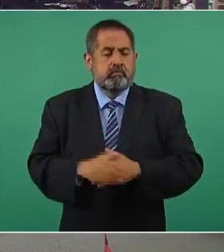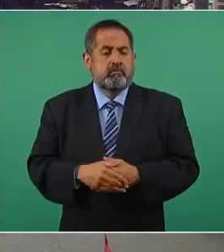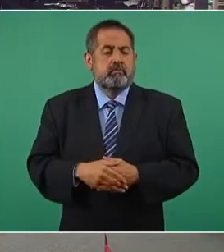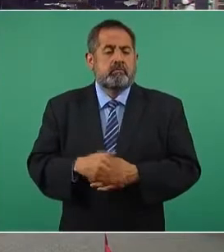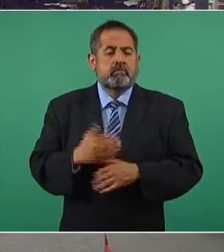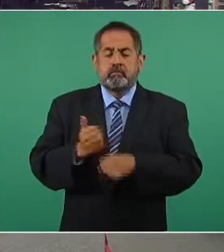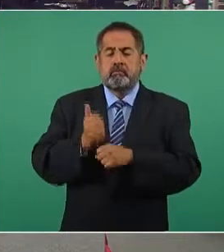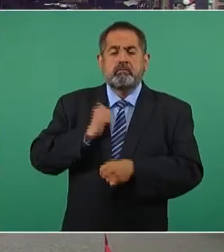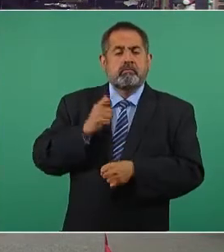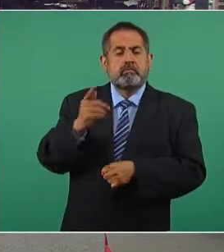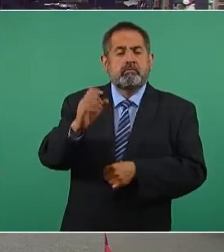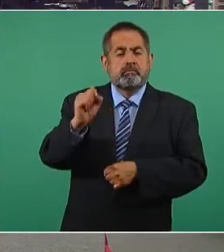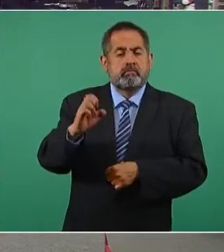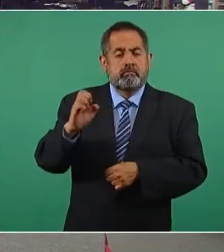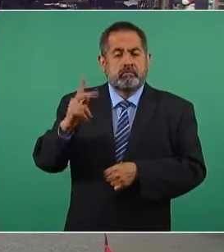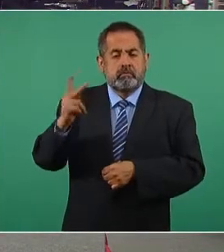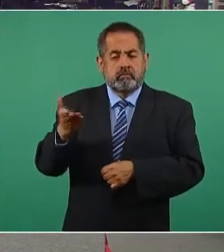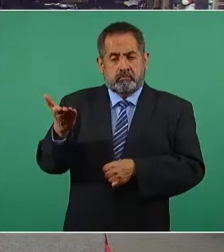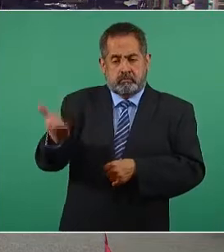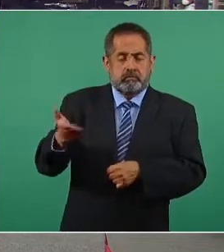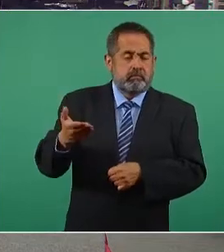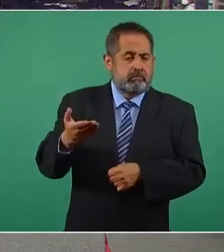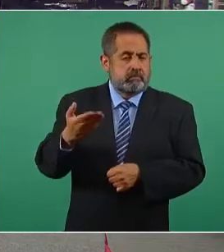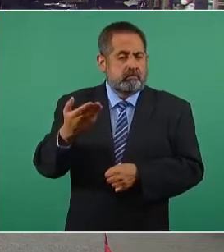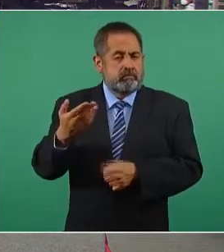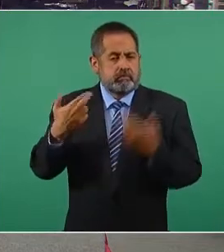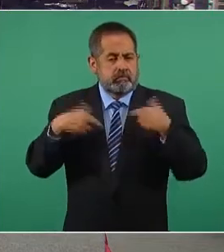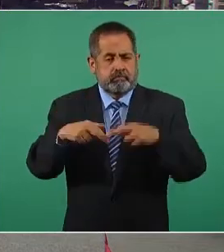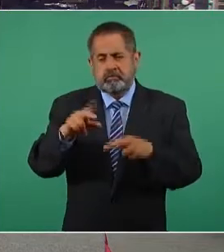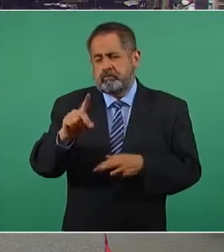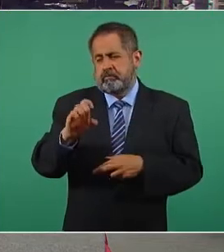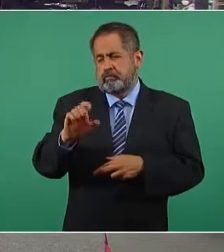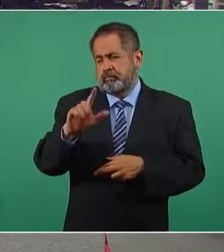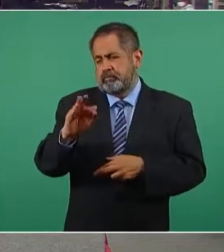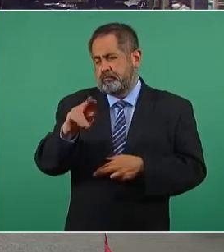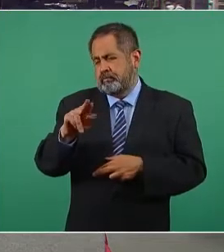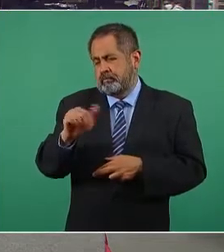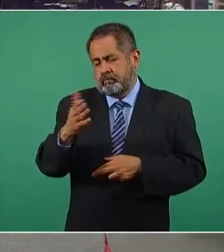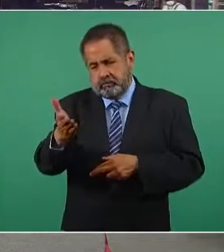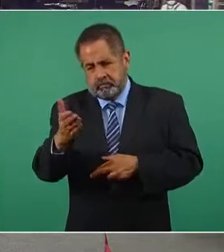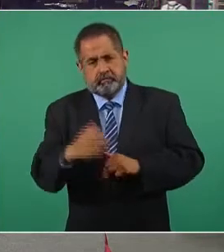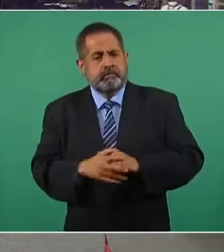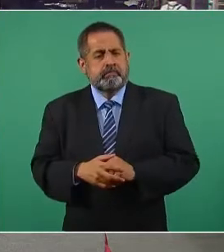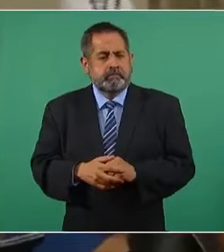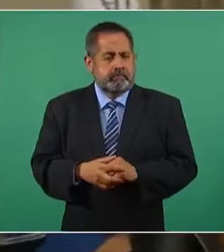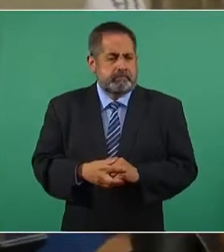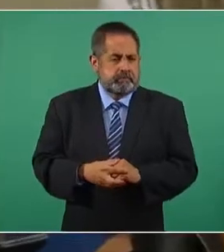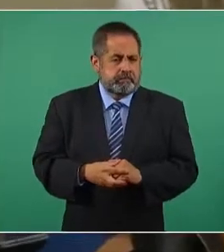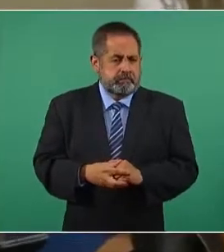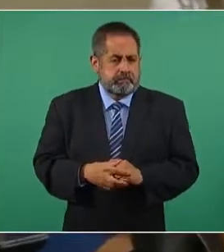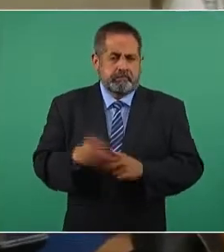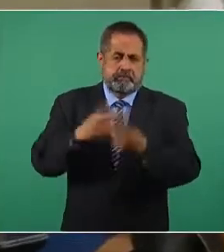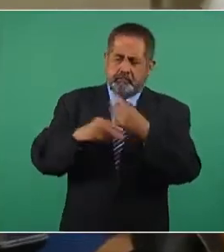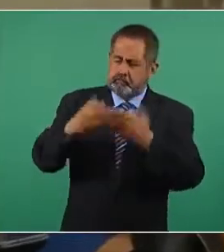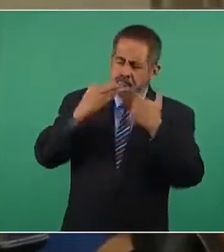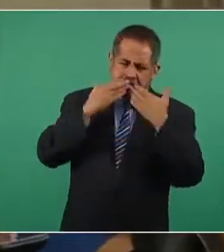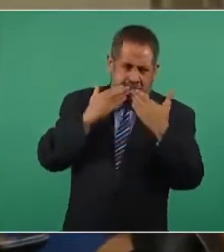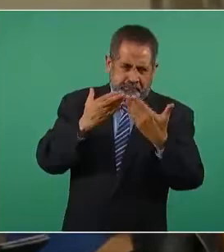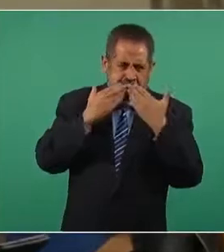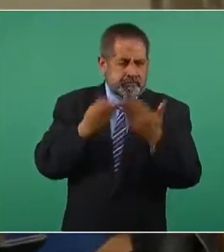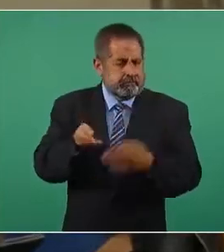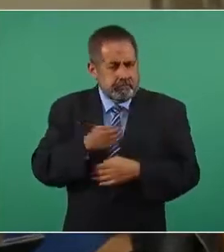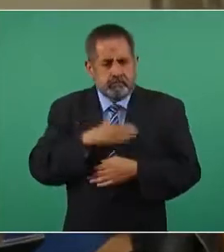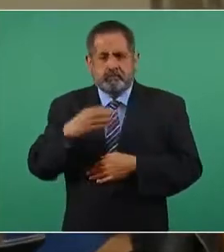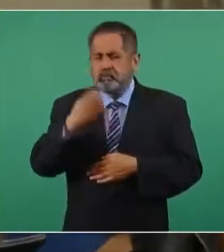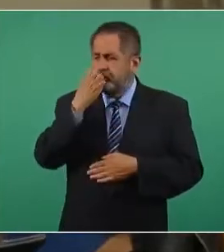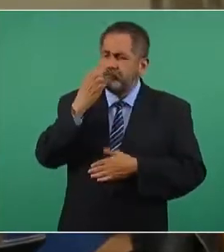aquí la secretaria de Educación, la maestra Delfina, es evidente que viene y celebramos, de hecho, muchos el regreso